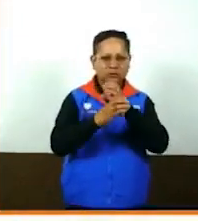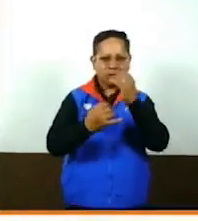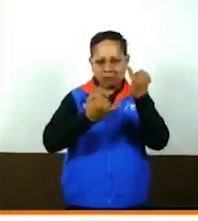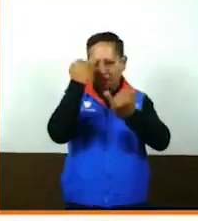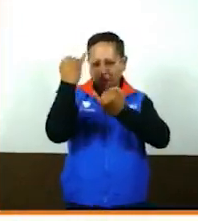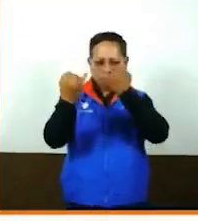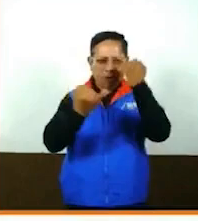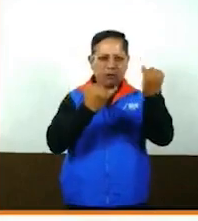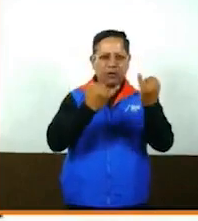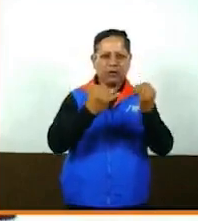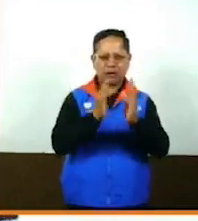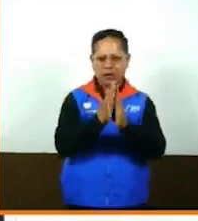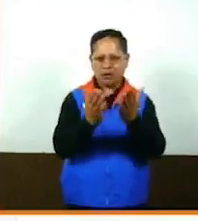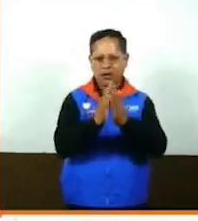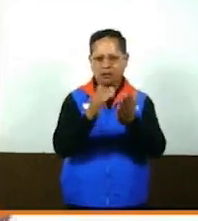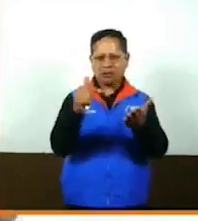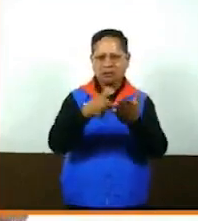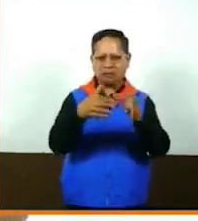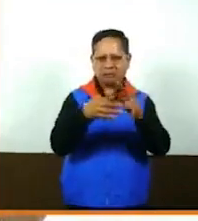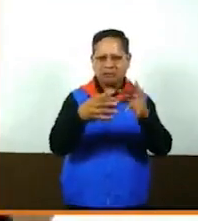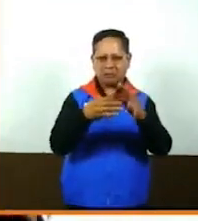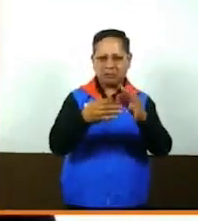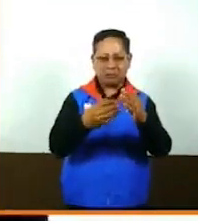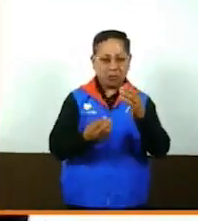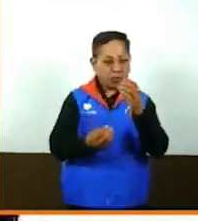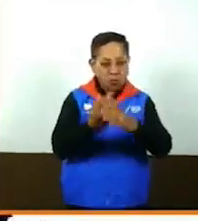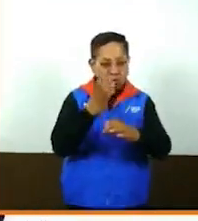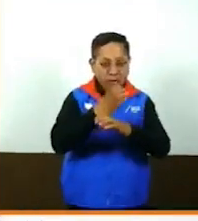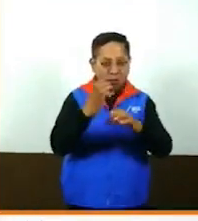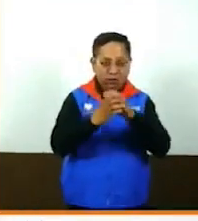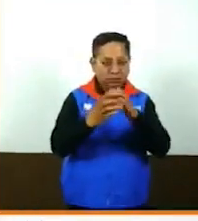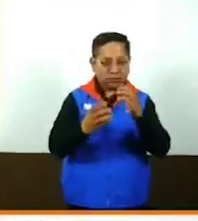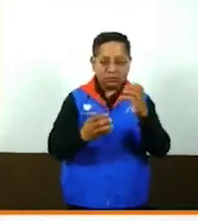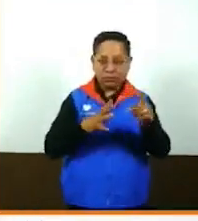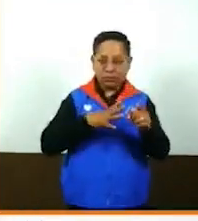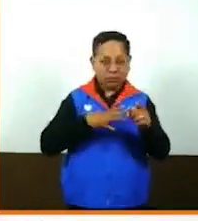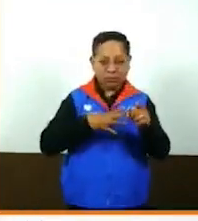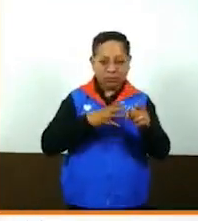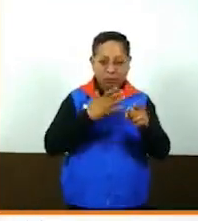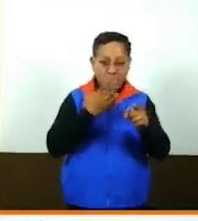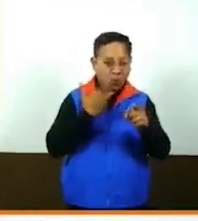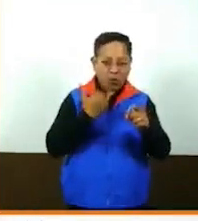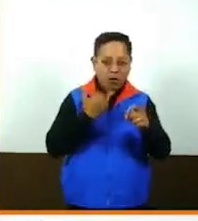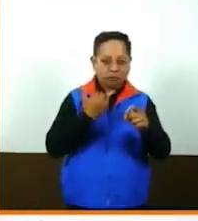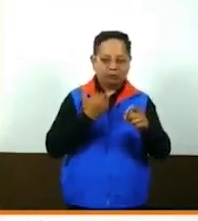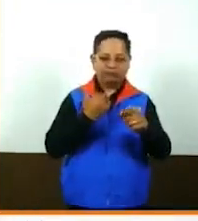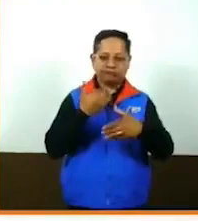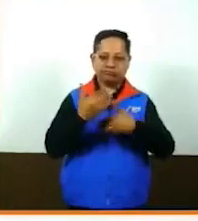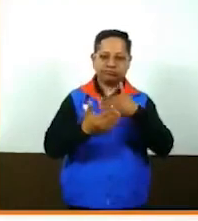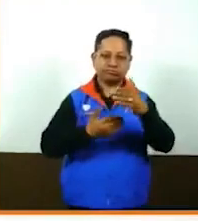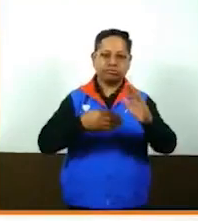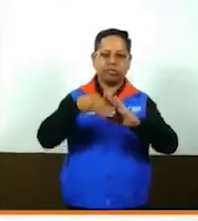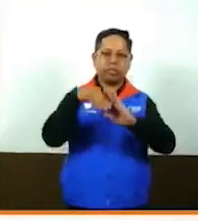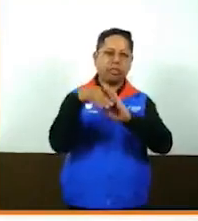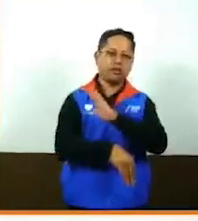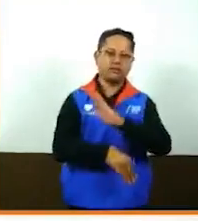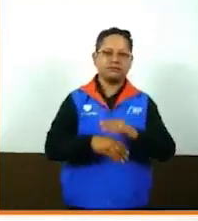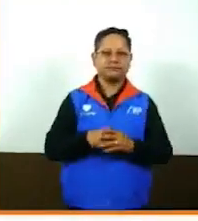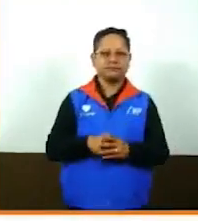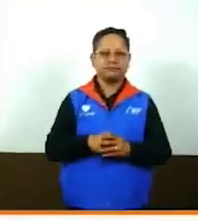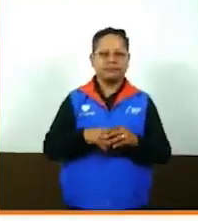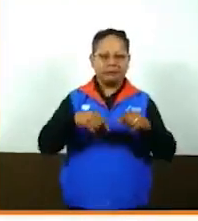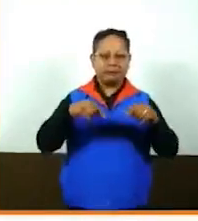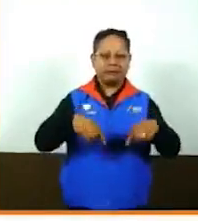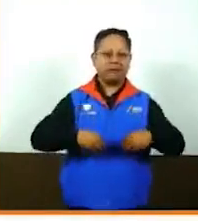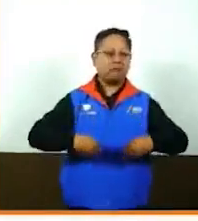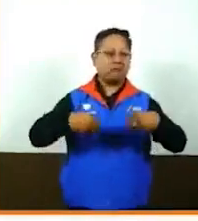leído? Sumamente interesante y de eso habla. O sea, necesitamos estar en constante innovación porque ¿qué es lo único constante en este mundo,